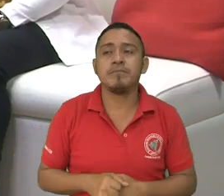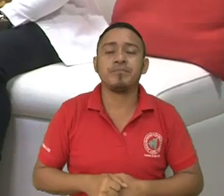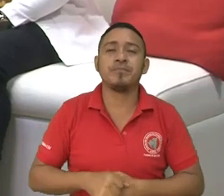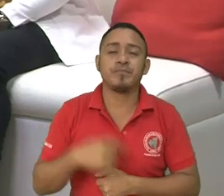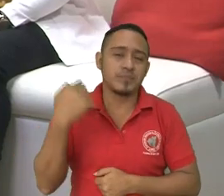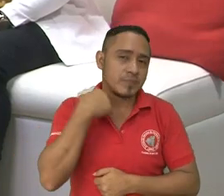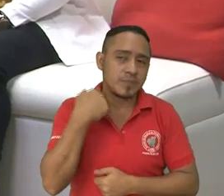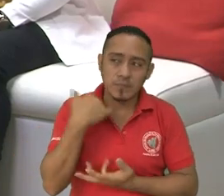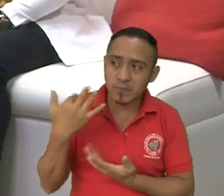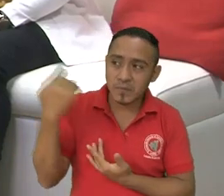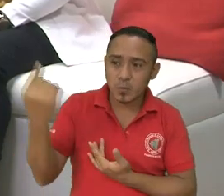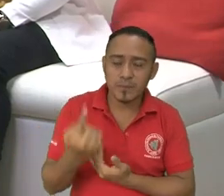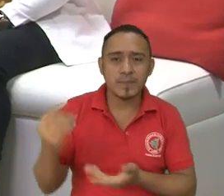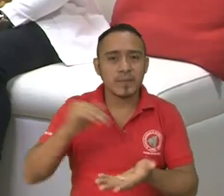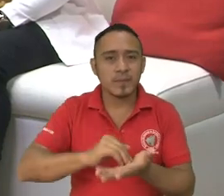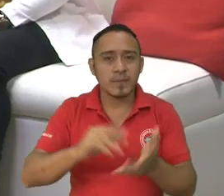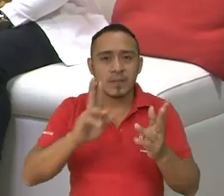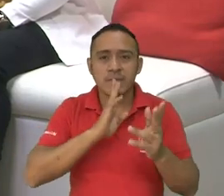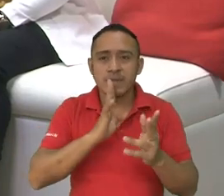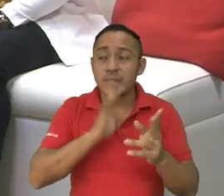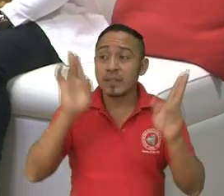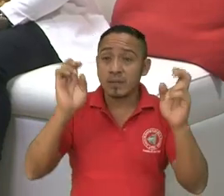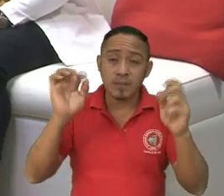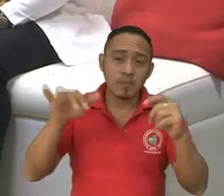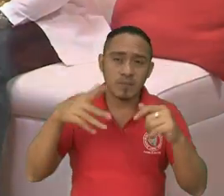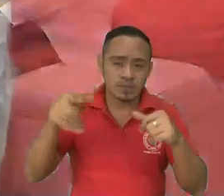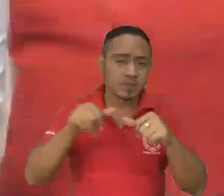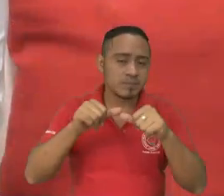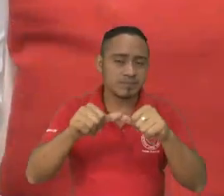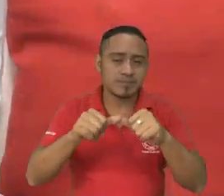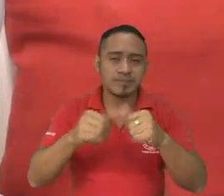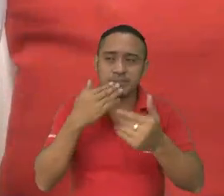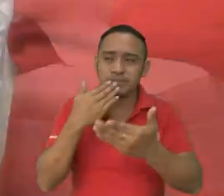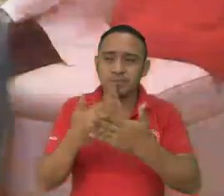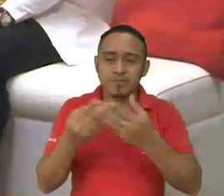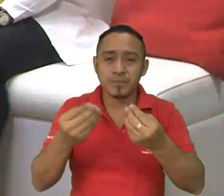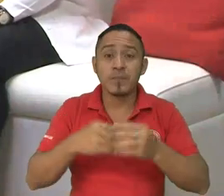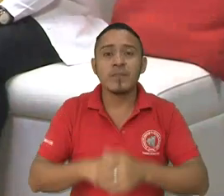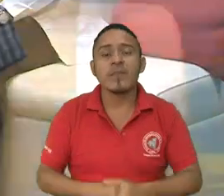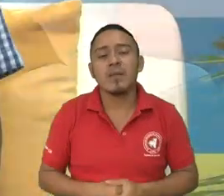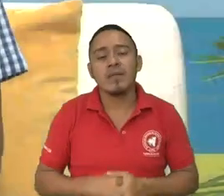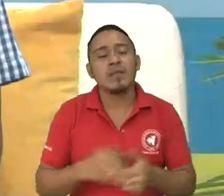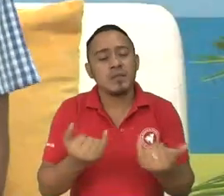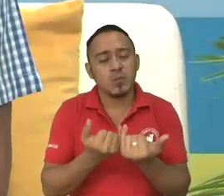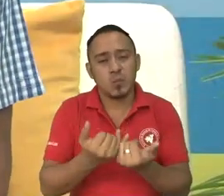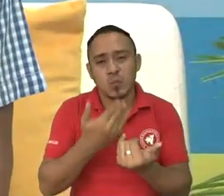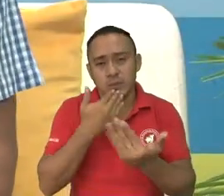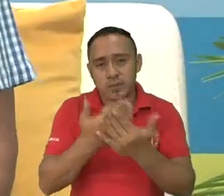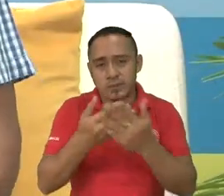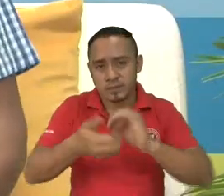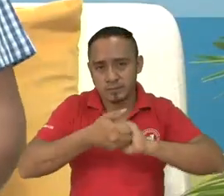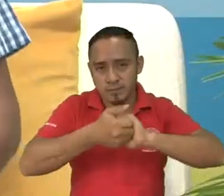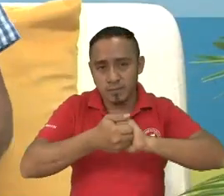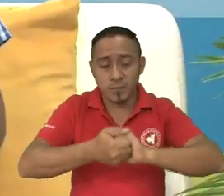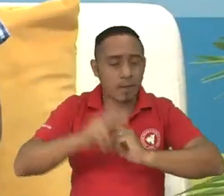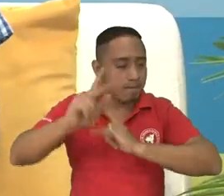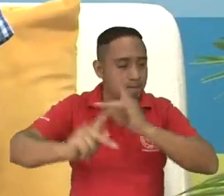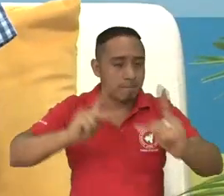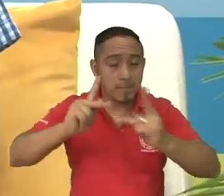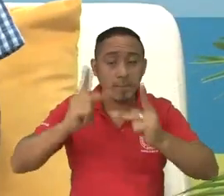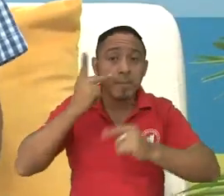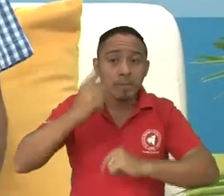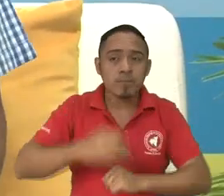siempre gracias. Para hablar de temas relacionados a su especialidad. Muchas gracias. Muchas gracias. Gracias también a usted, amigos televidentes, por su excelente